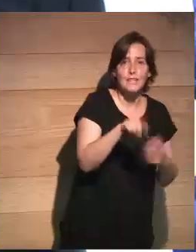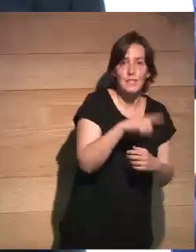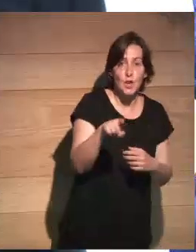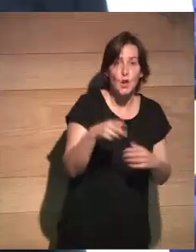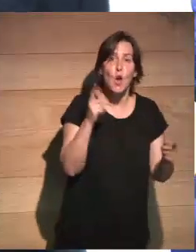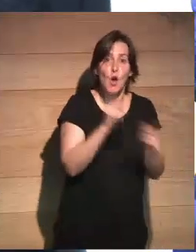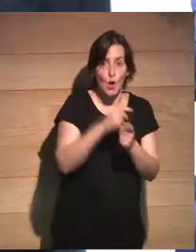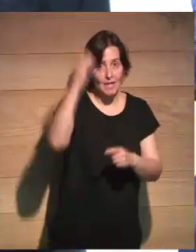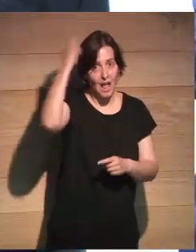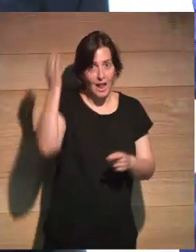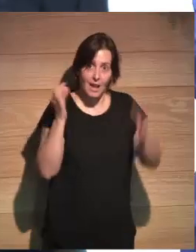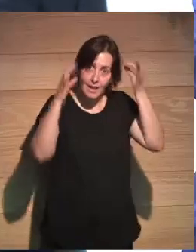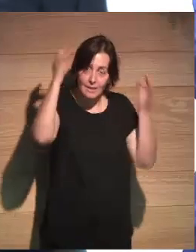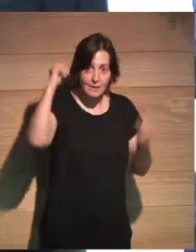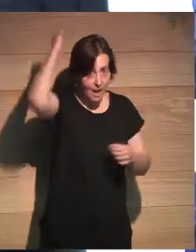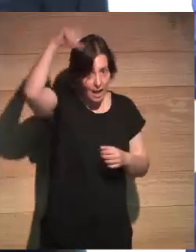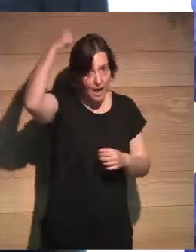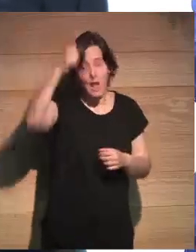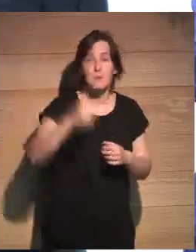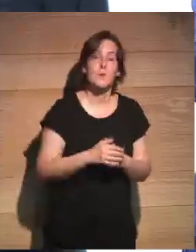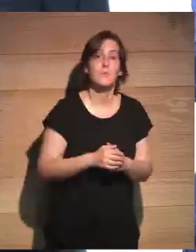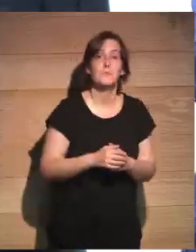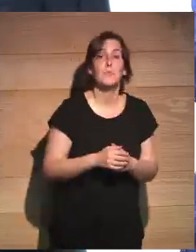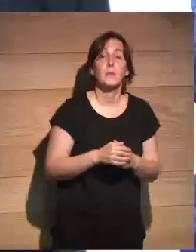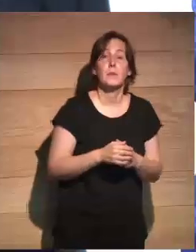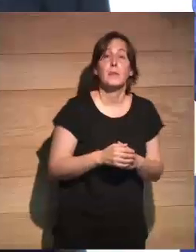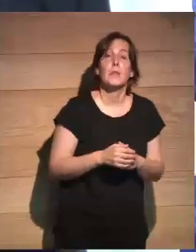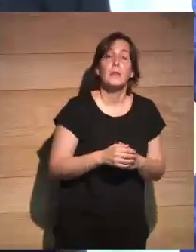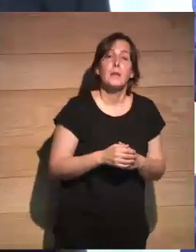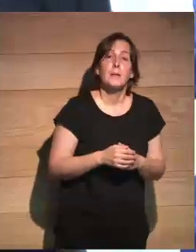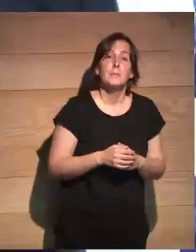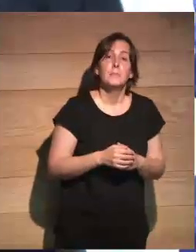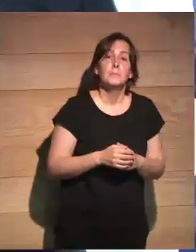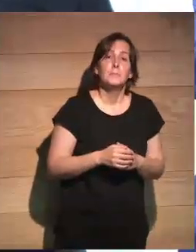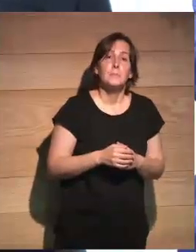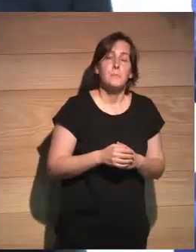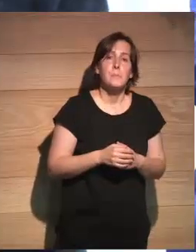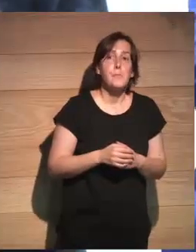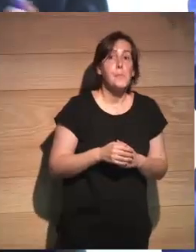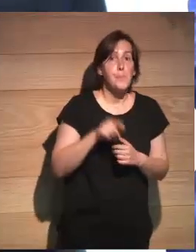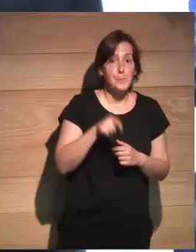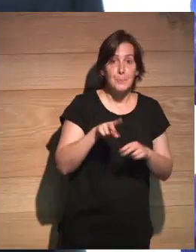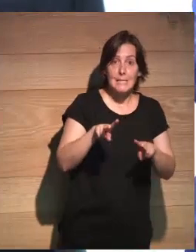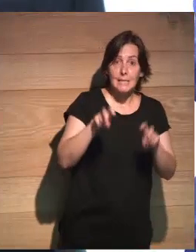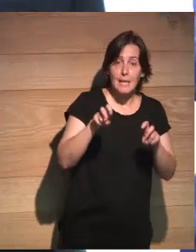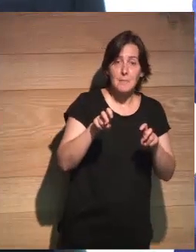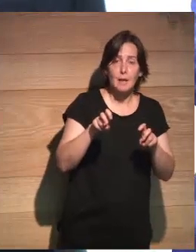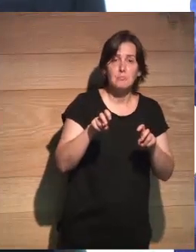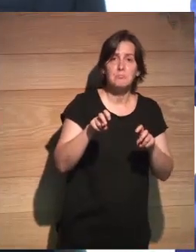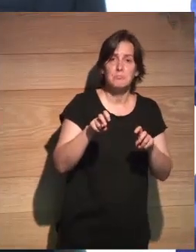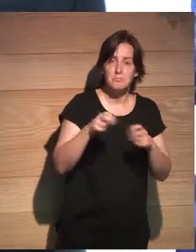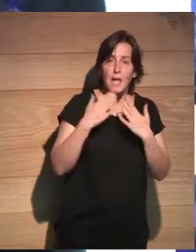calvicie, por Sergio Ferrer, periodista de ciencia, y ahí daba pie a hablar de un montón de